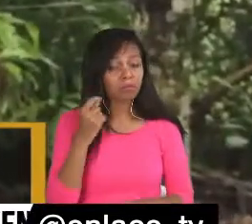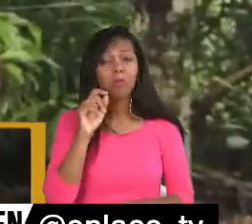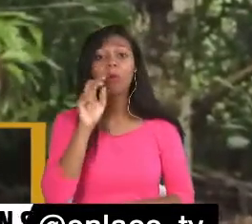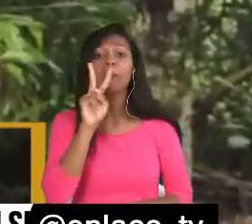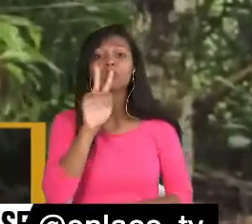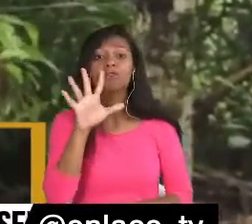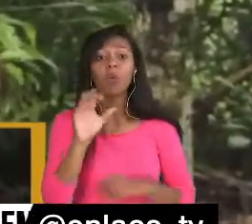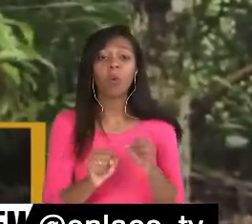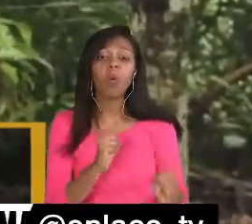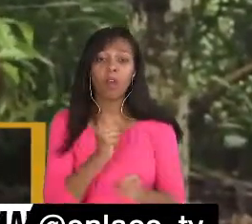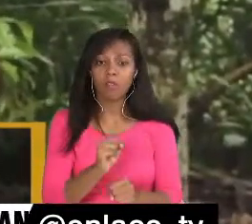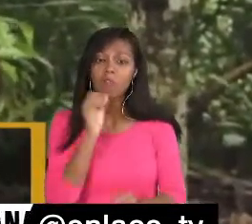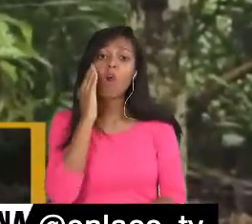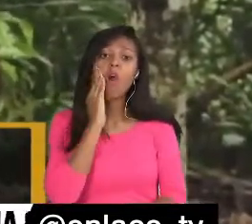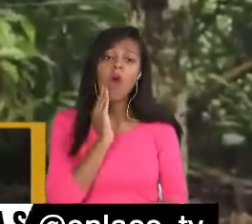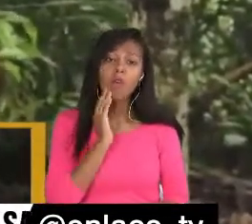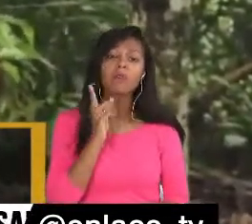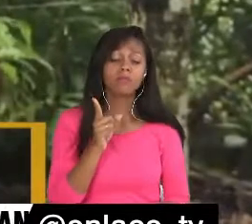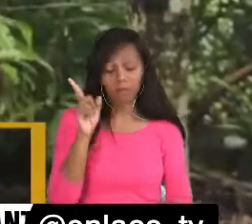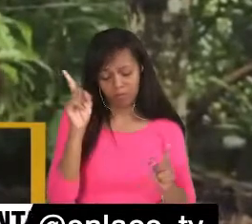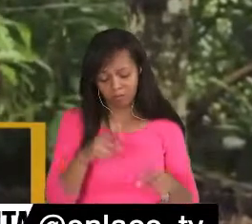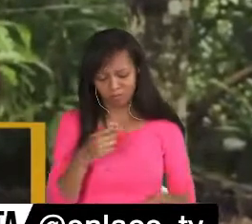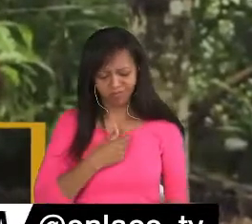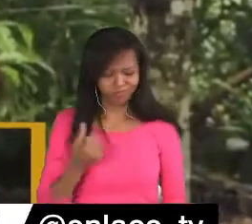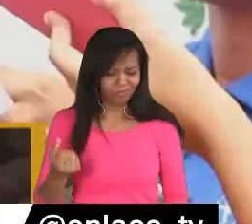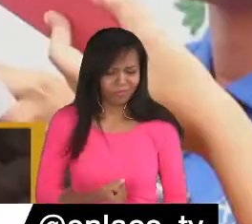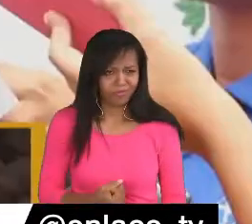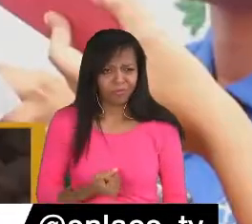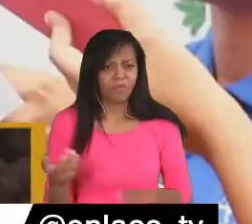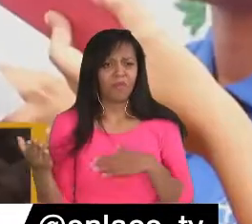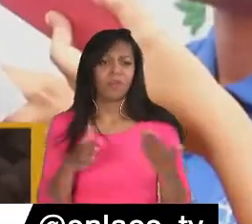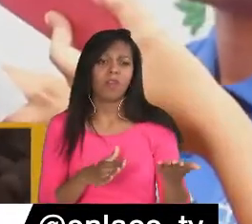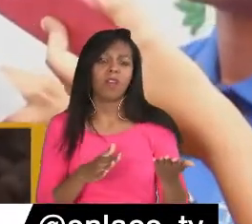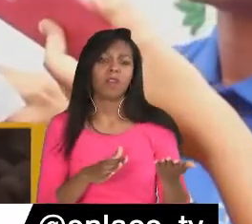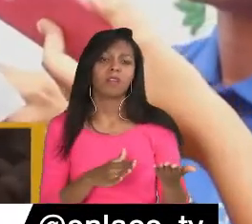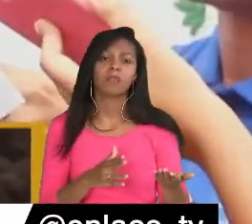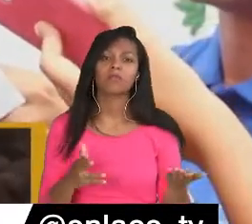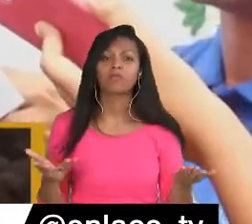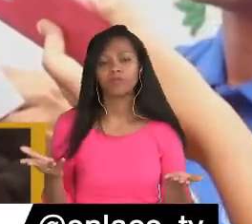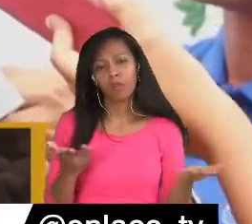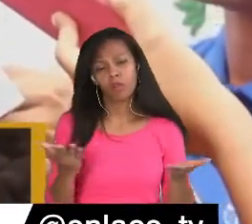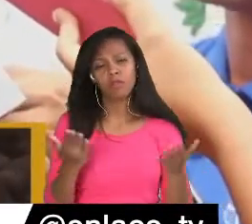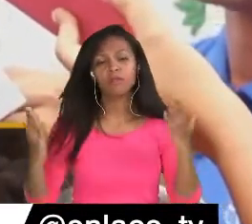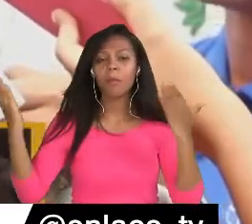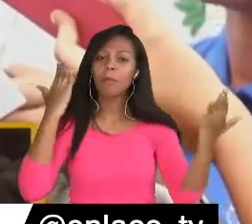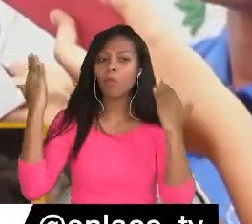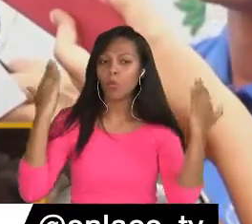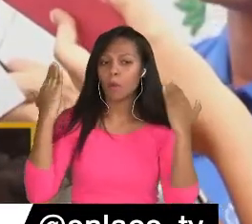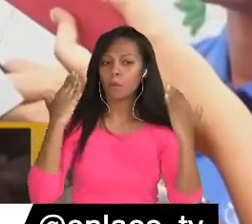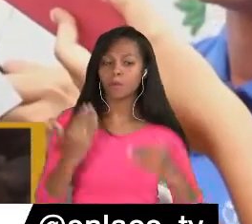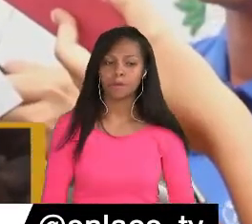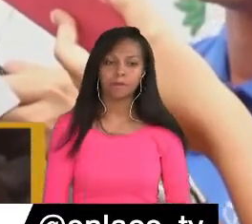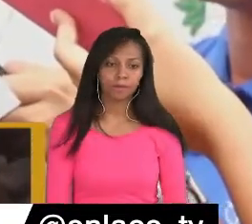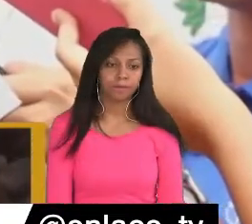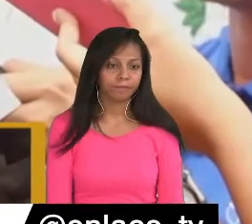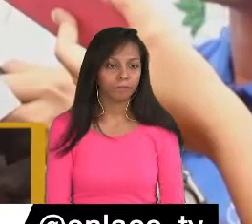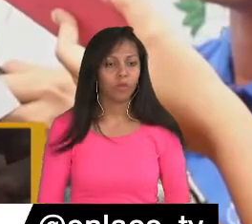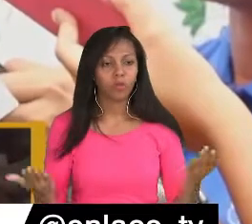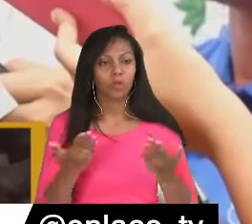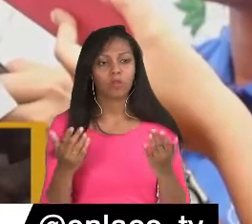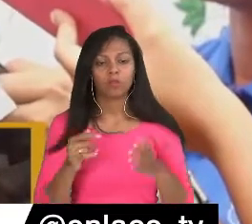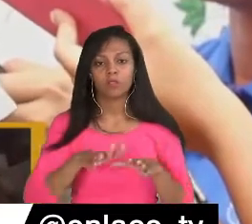la fatal decisión en zona rural de Barranca Bermeja. Otro hecho también de suicidio, ese fue ya en el corregimiento